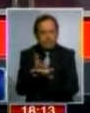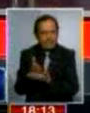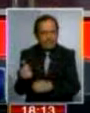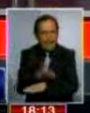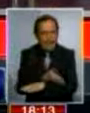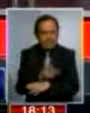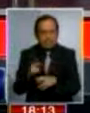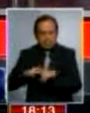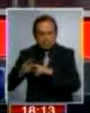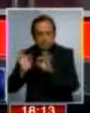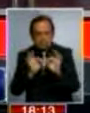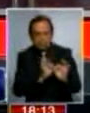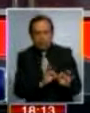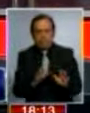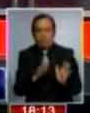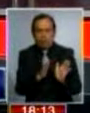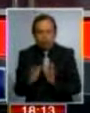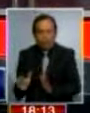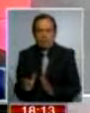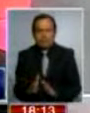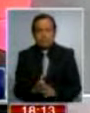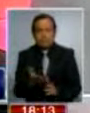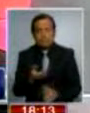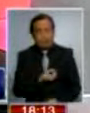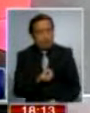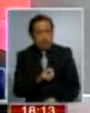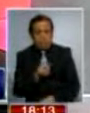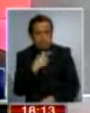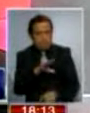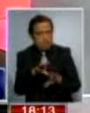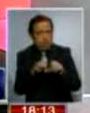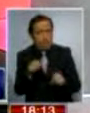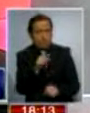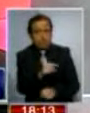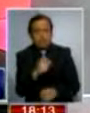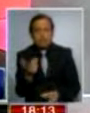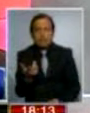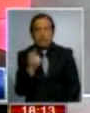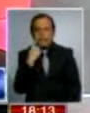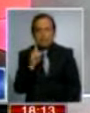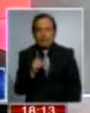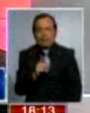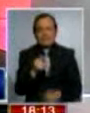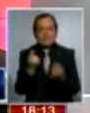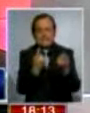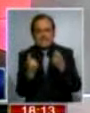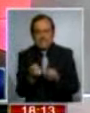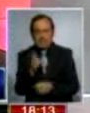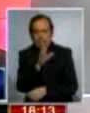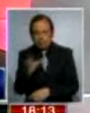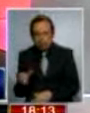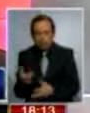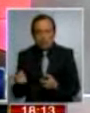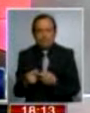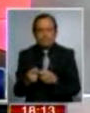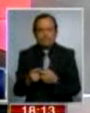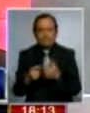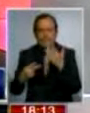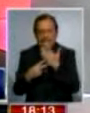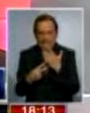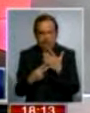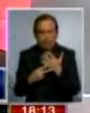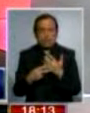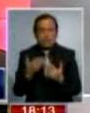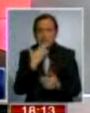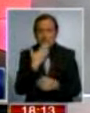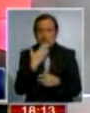adecuadamente para poder hacerlo de manera ordenada? Pero por supuesto, yo comparto contigo, pero para eso estamos hablando de recursos, recursos humanos, tecnológicos y